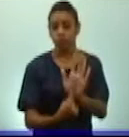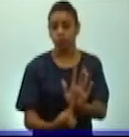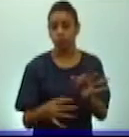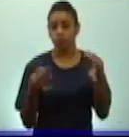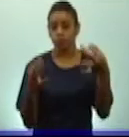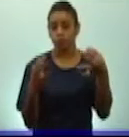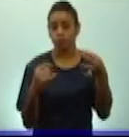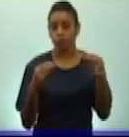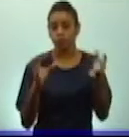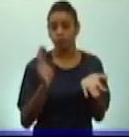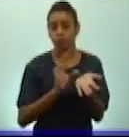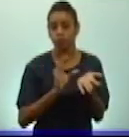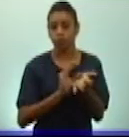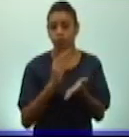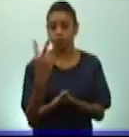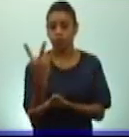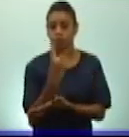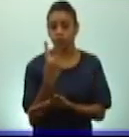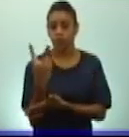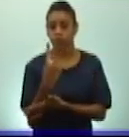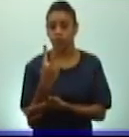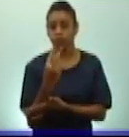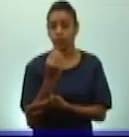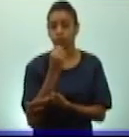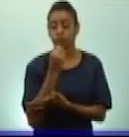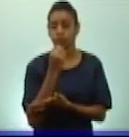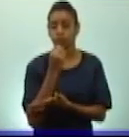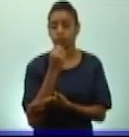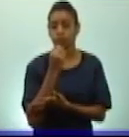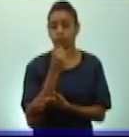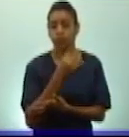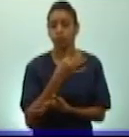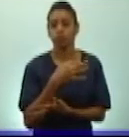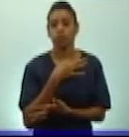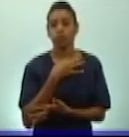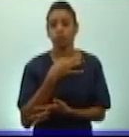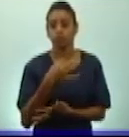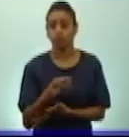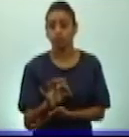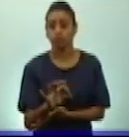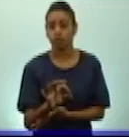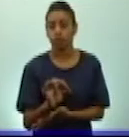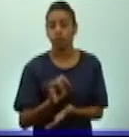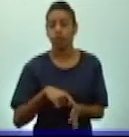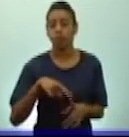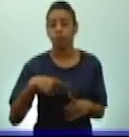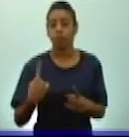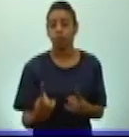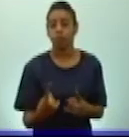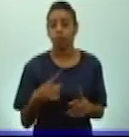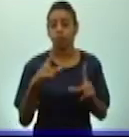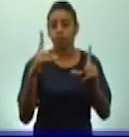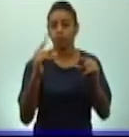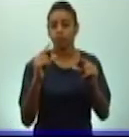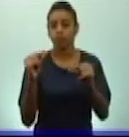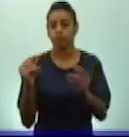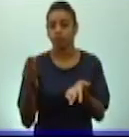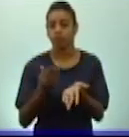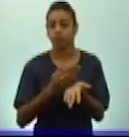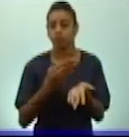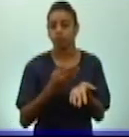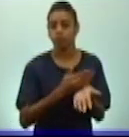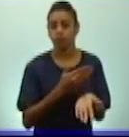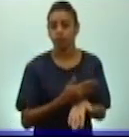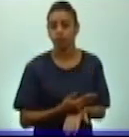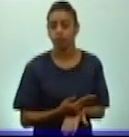páginas de ambos libros a los que ustedes pueden hacer referencia para que luego hagan el resumen en sus libretas.